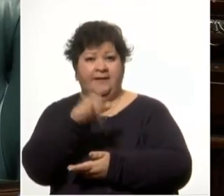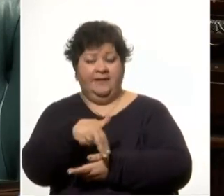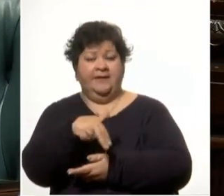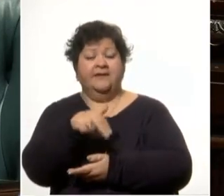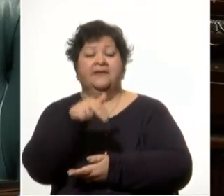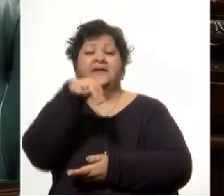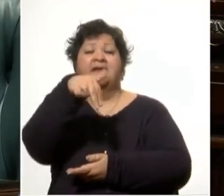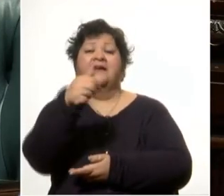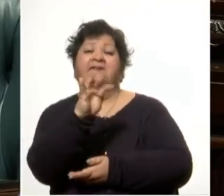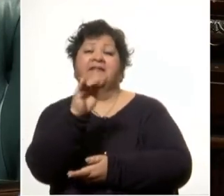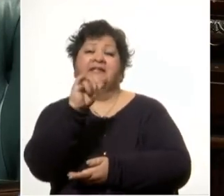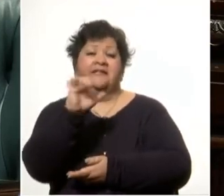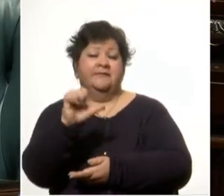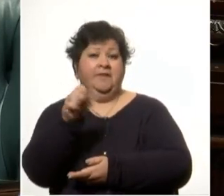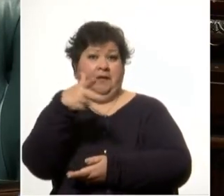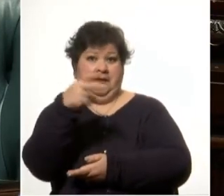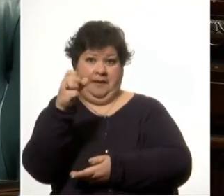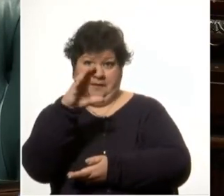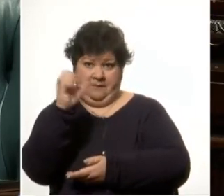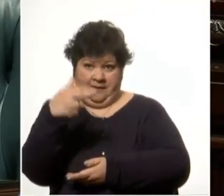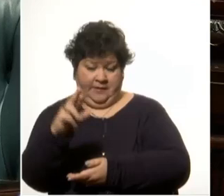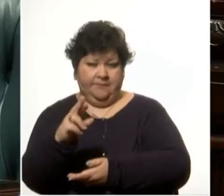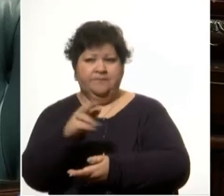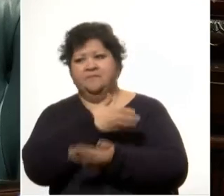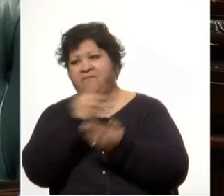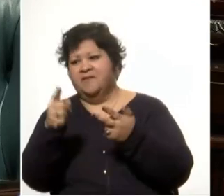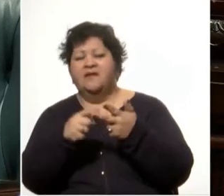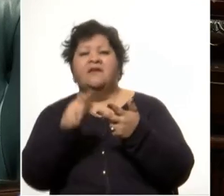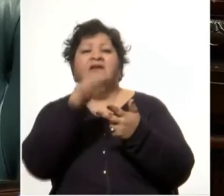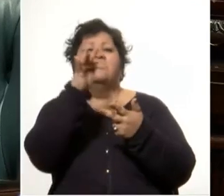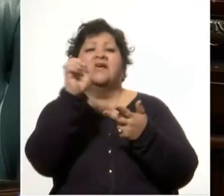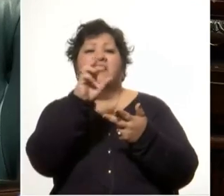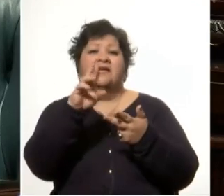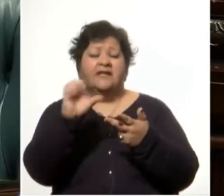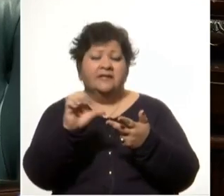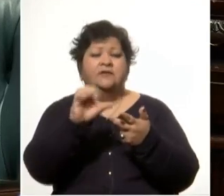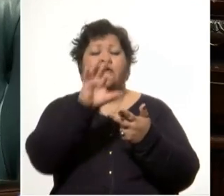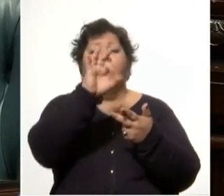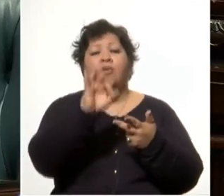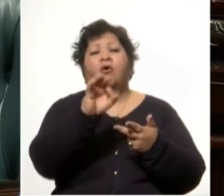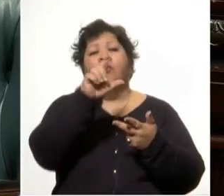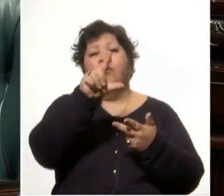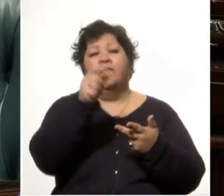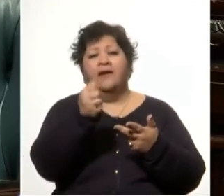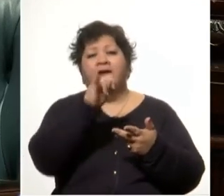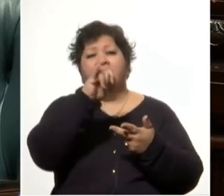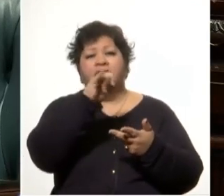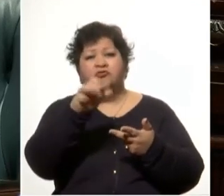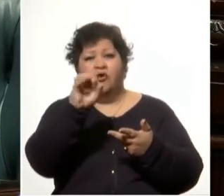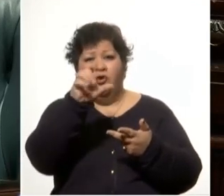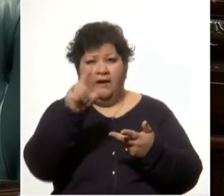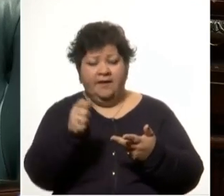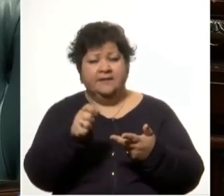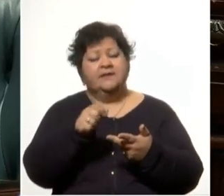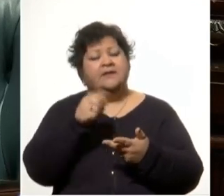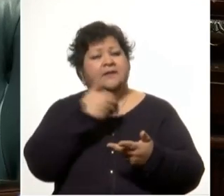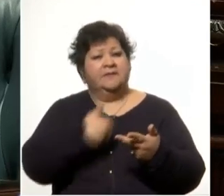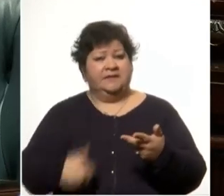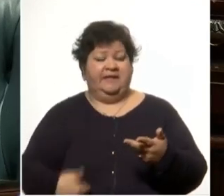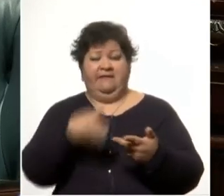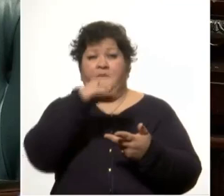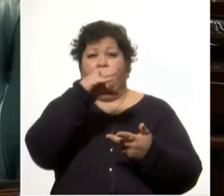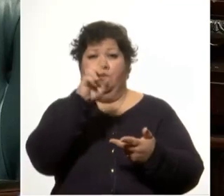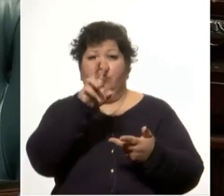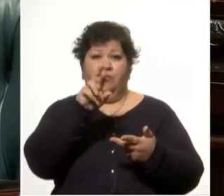Heber, el prosecretario Ferrés, el subsecretario Olaizola y el presidente de la Administración Nacional de Puertos,